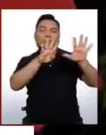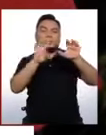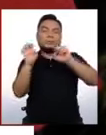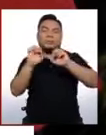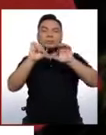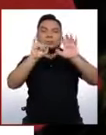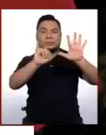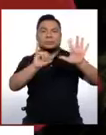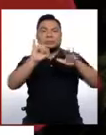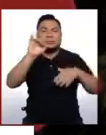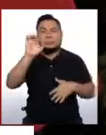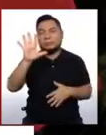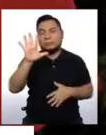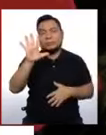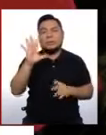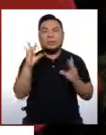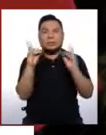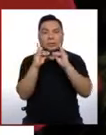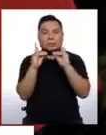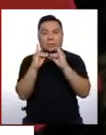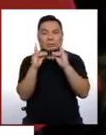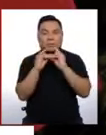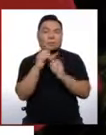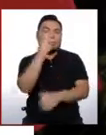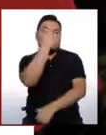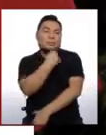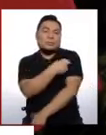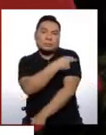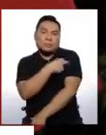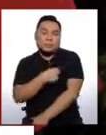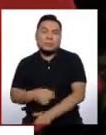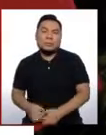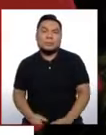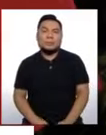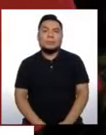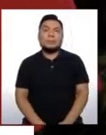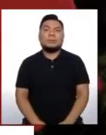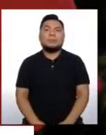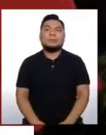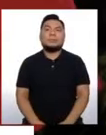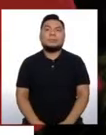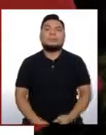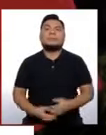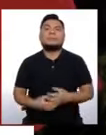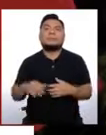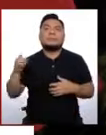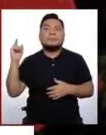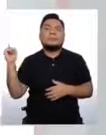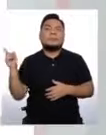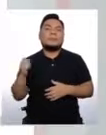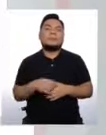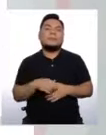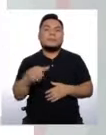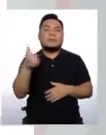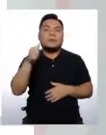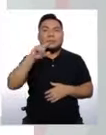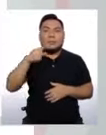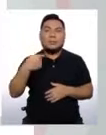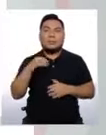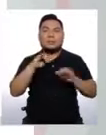965 camas hospitalarias ahí está son las diez mil